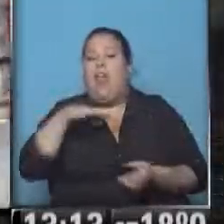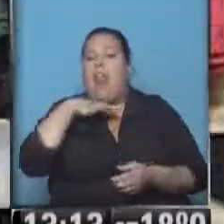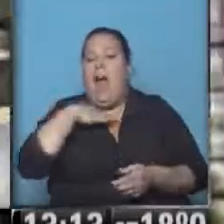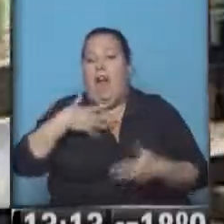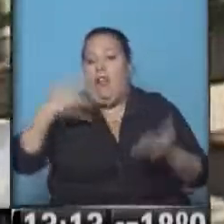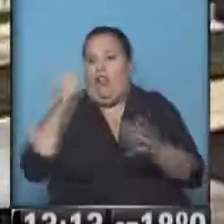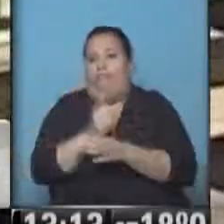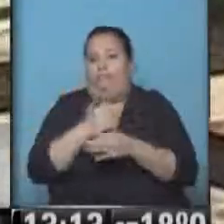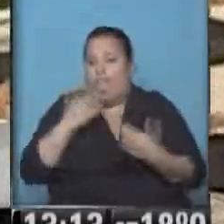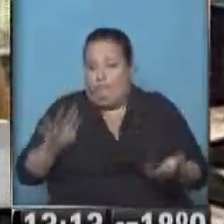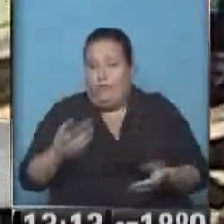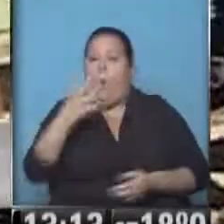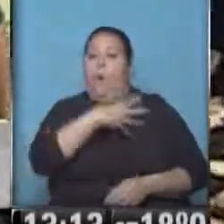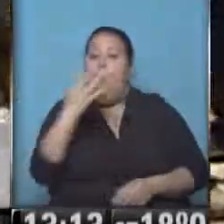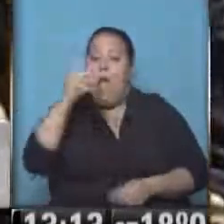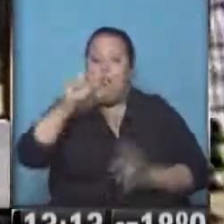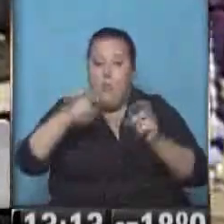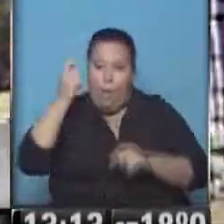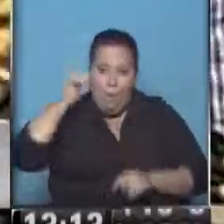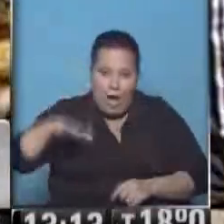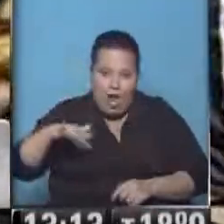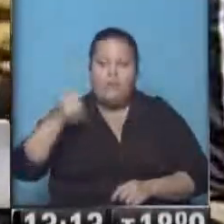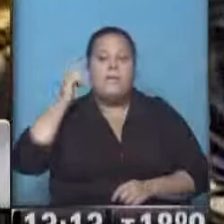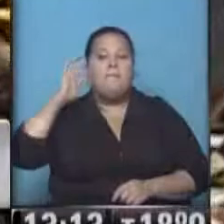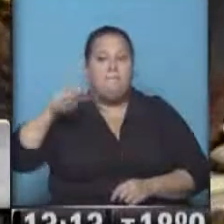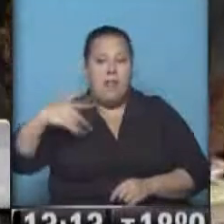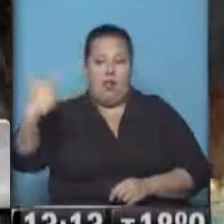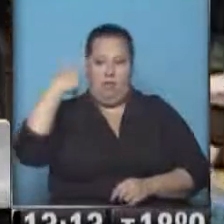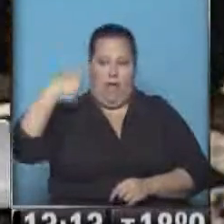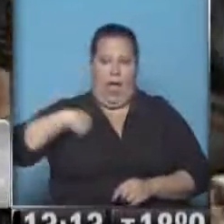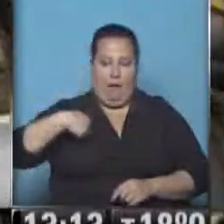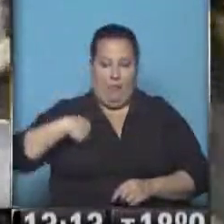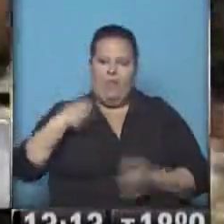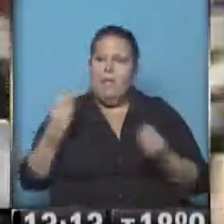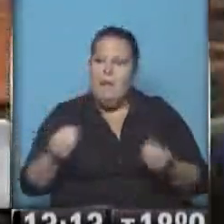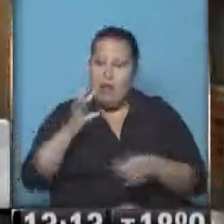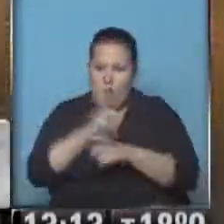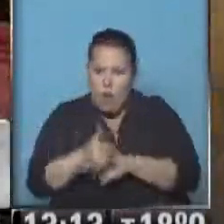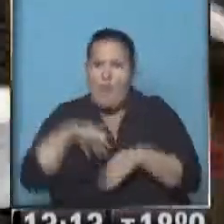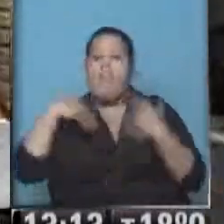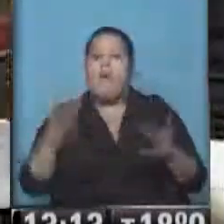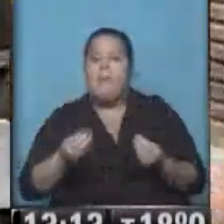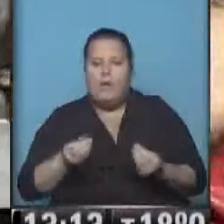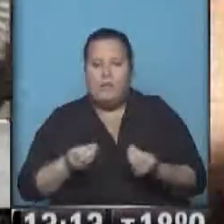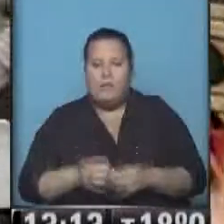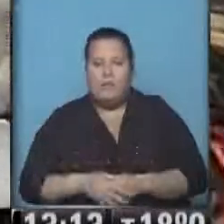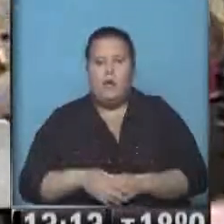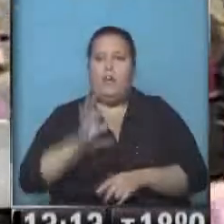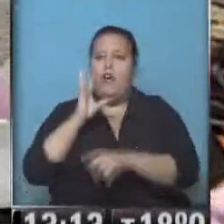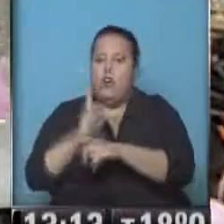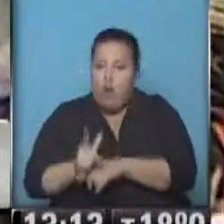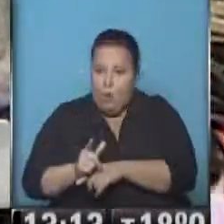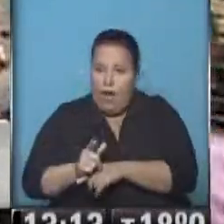más grande que haya. ¿De las cuatro personas había un menor? El menor es el que me apuntaba a mí. ¿Qué pasó? ¿Le robaron y luego qué hicieron? Me